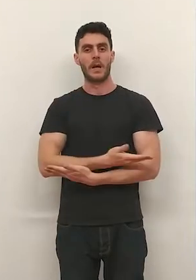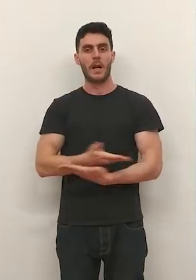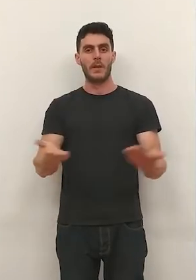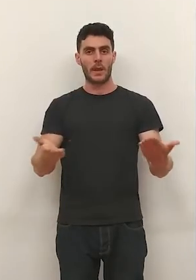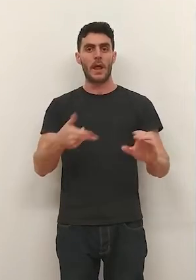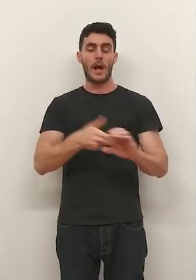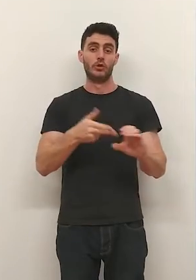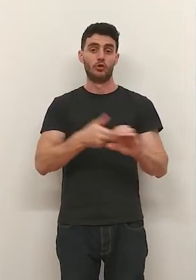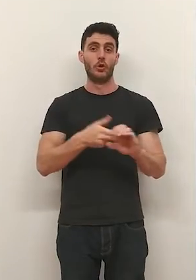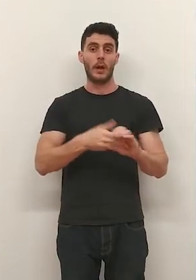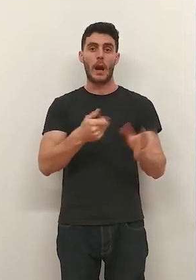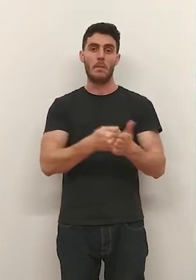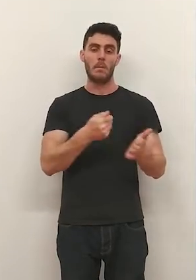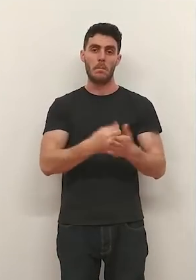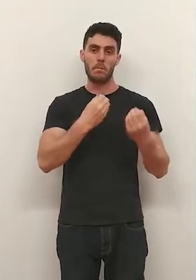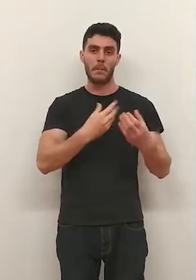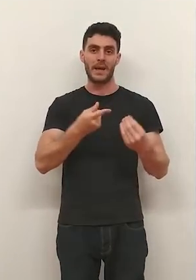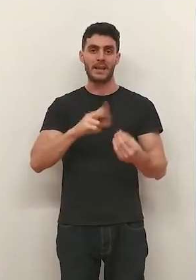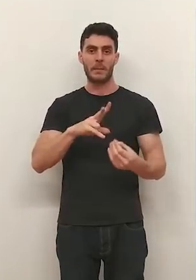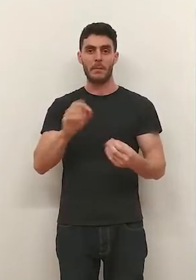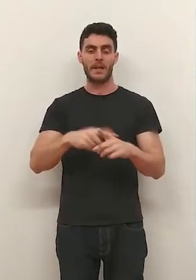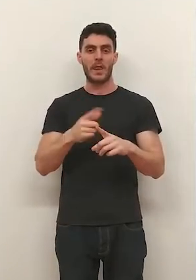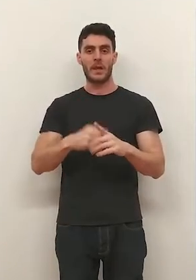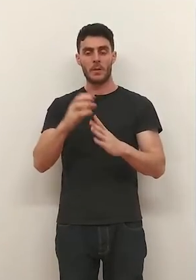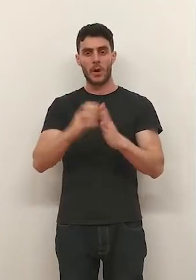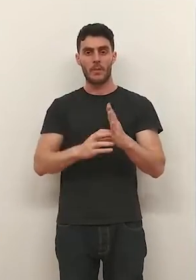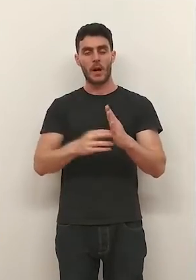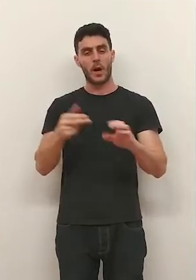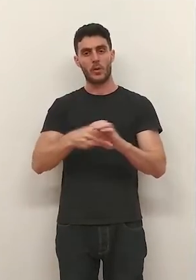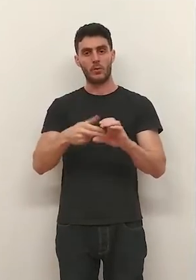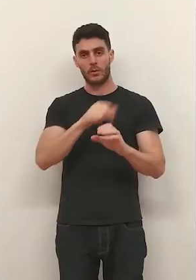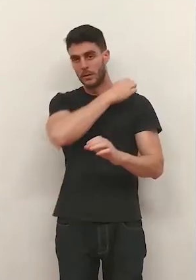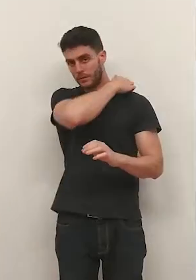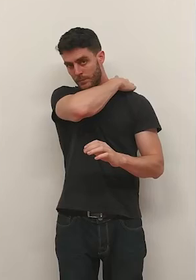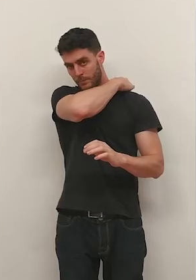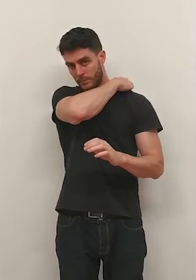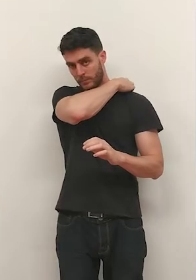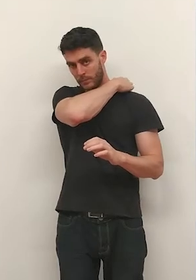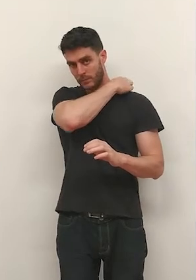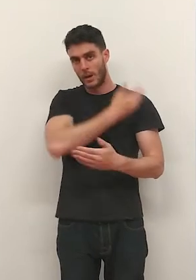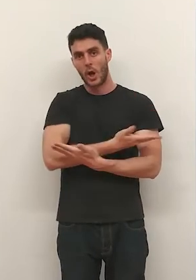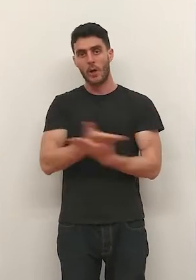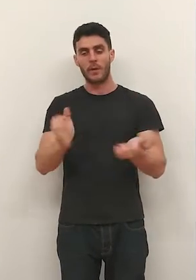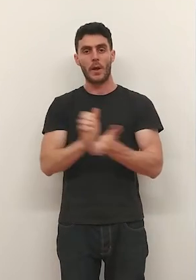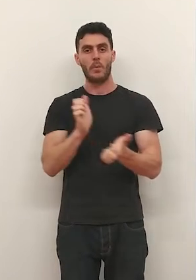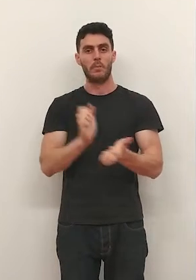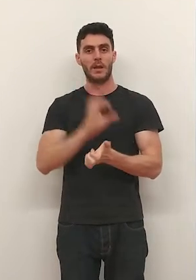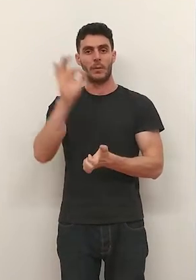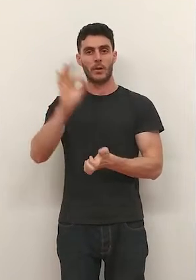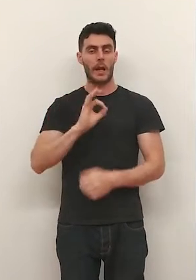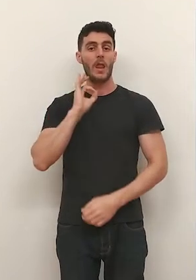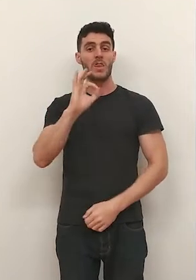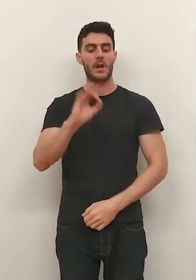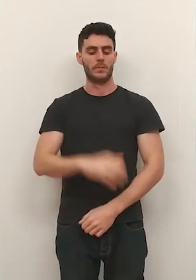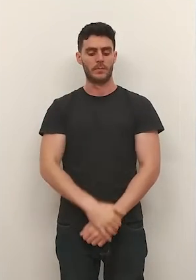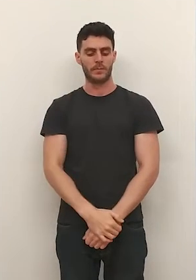la liquidez a las gasolineras, que adelantara los 20 céntimos de descuento en los combustibles, se les ofrecerá un préstamo a tipo de interés cero.